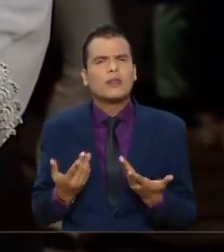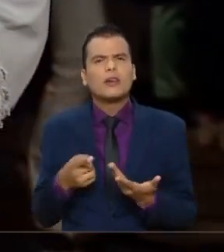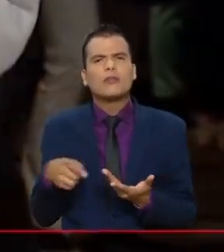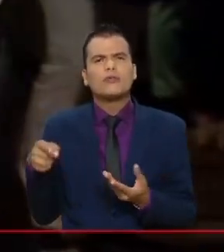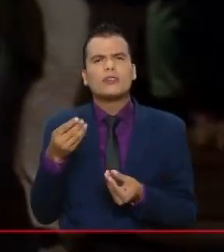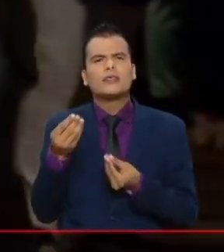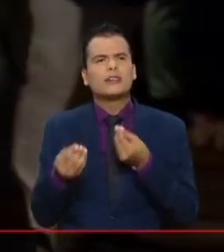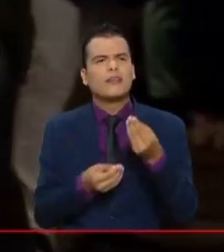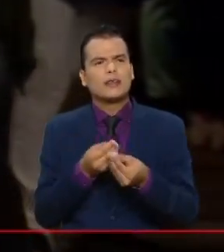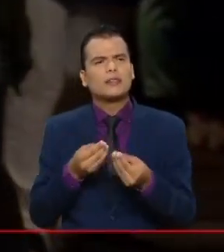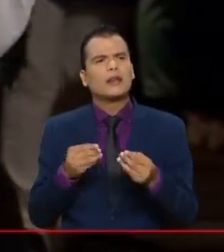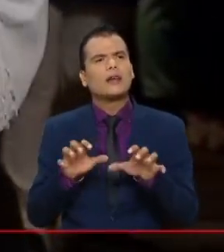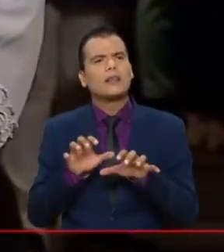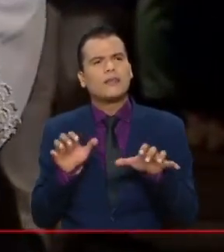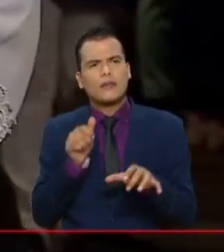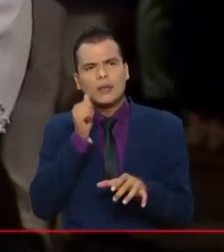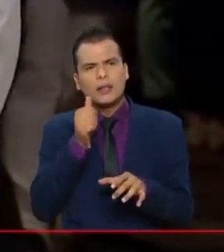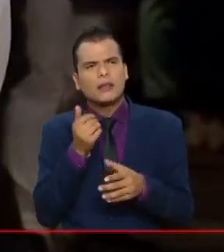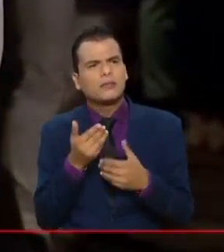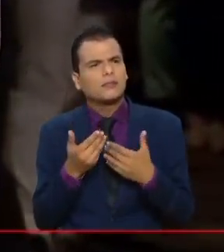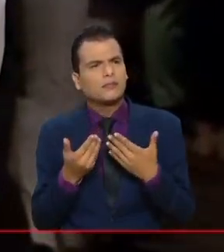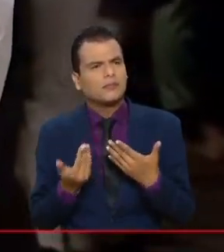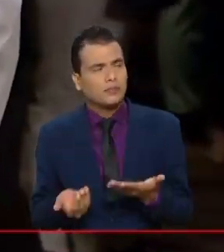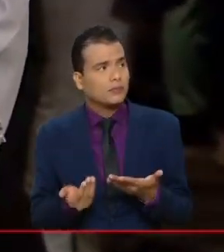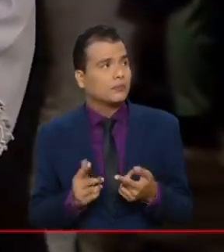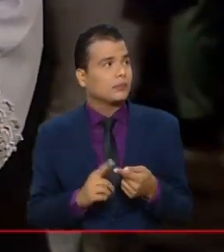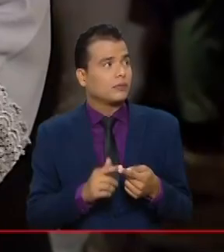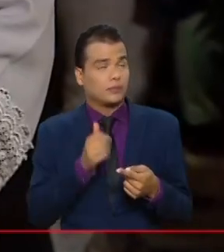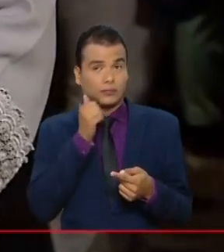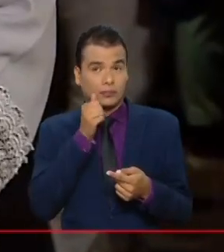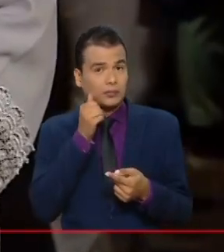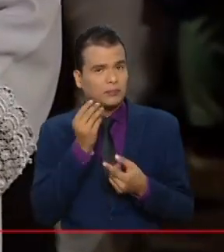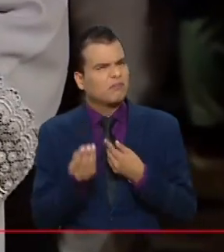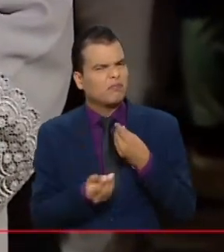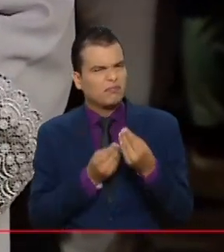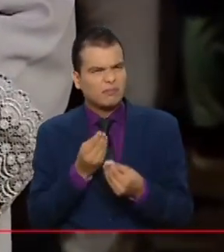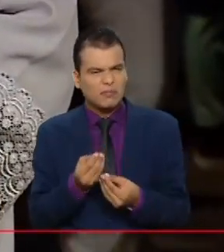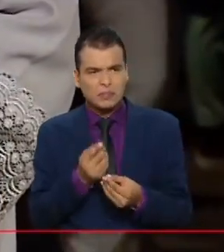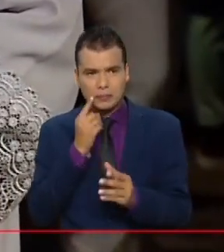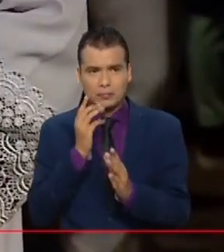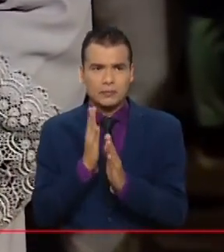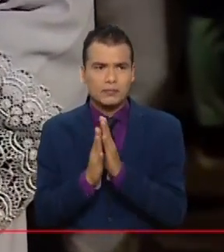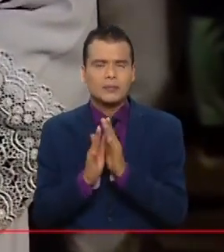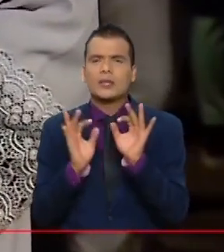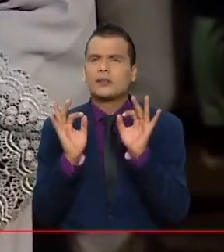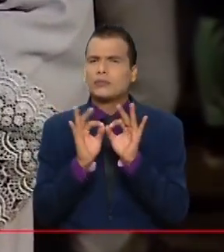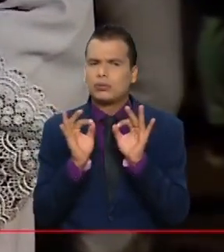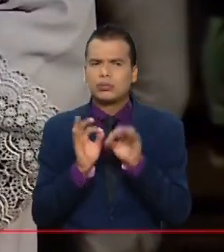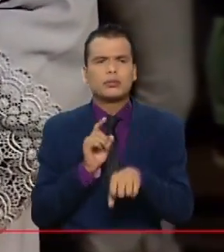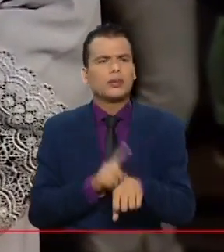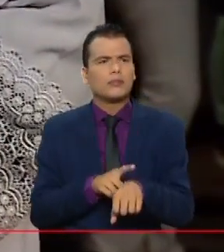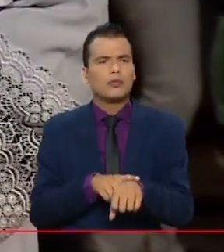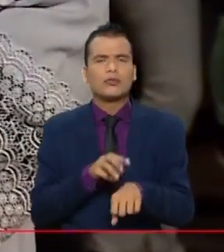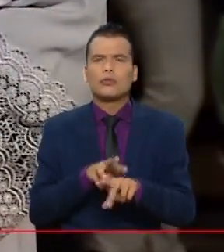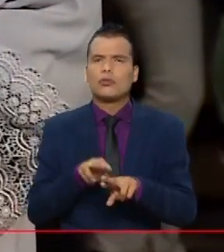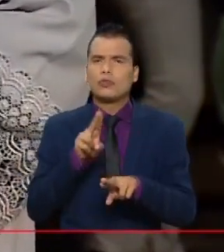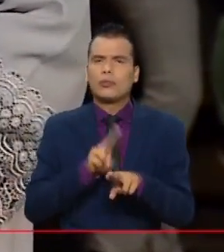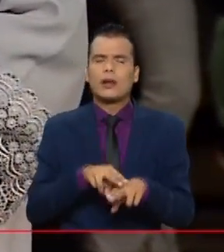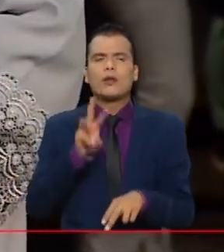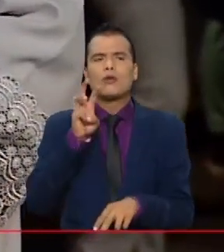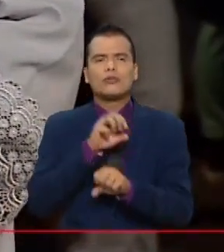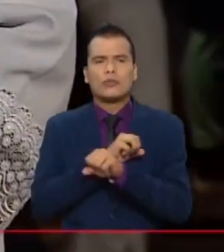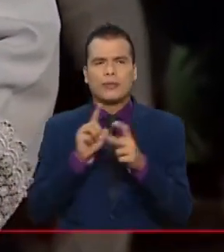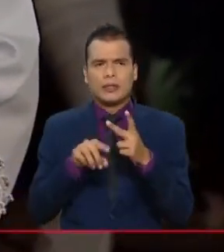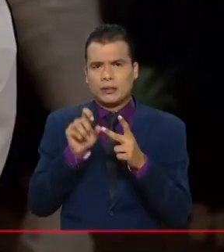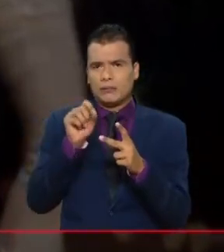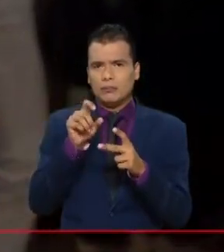programación nuevamente que vamos a tener mañana. La programación, las eucaristías de la mañana, 8 de la mañana,